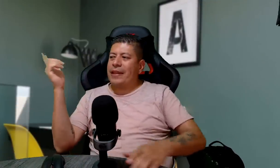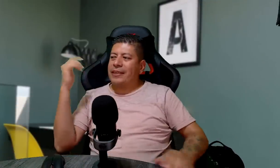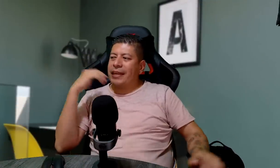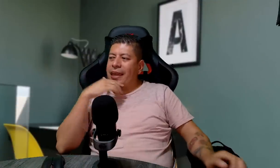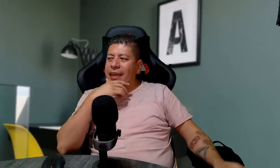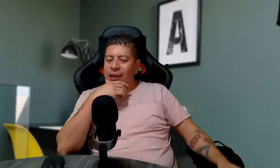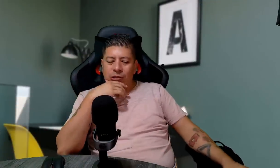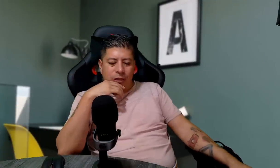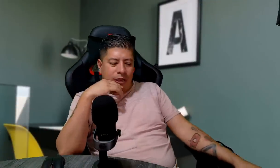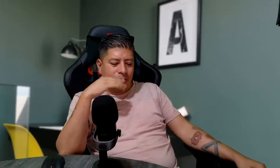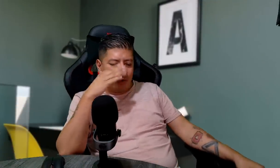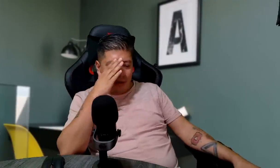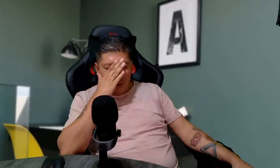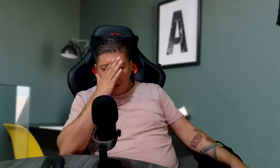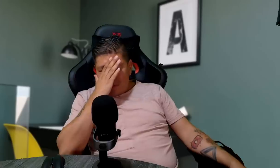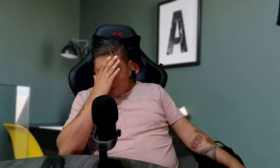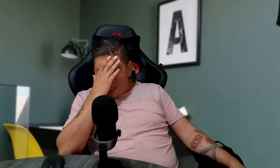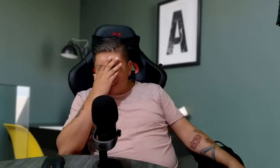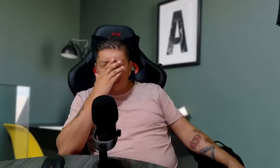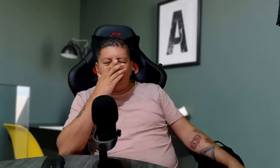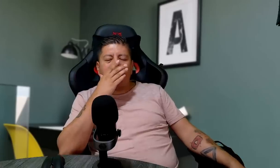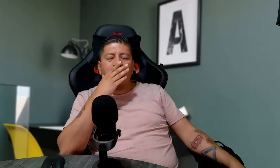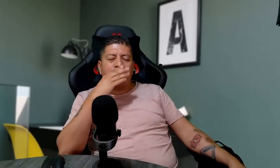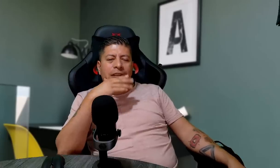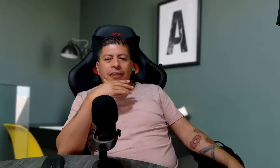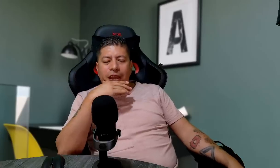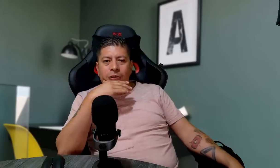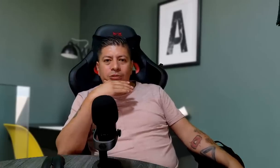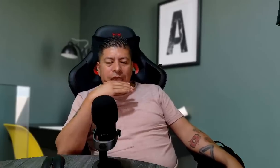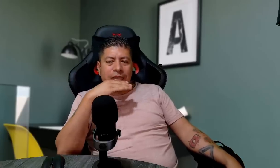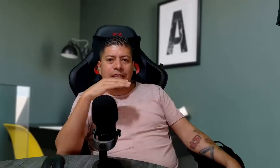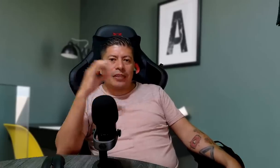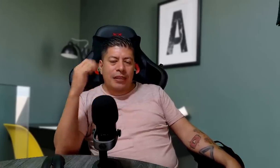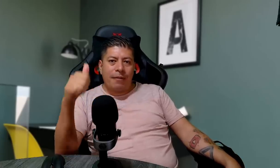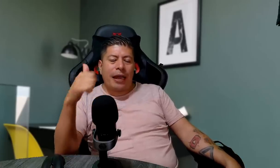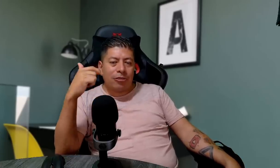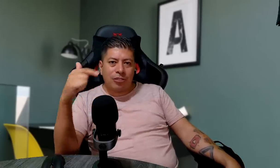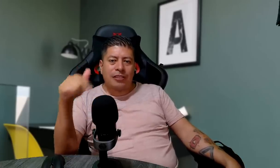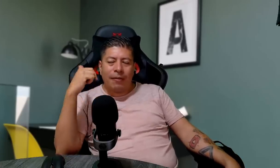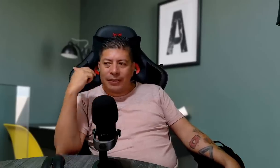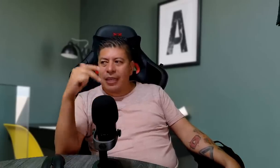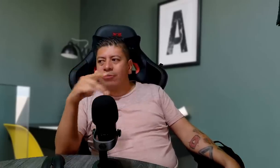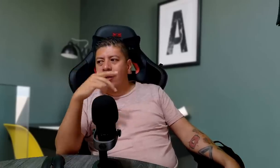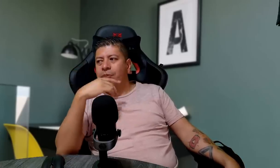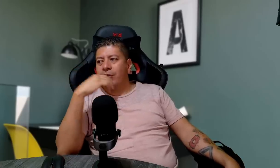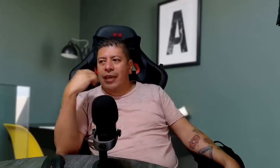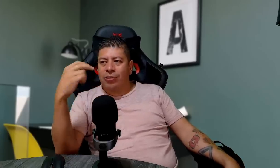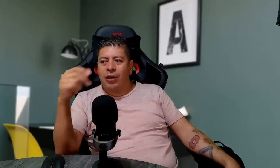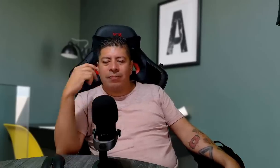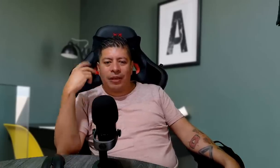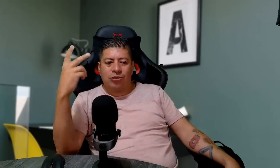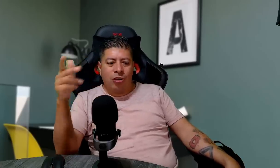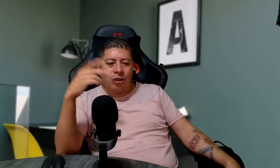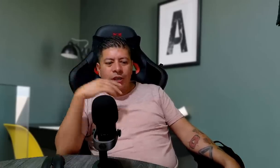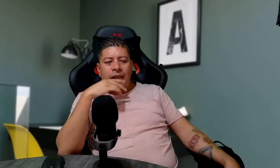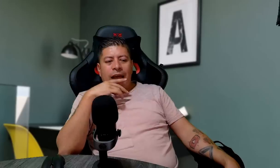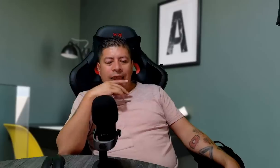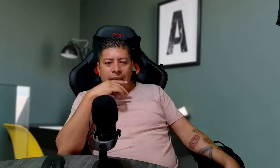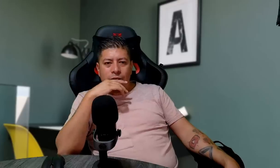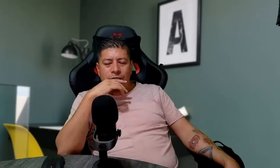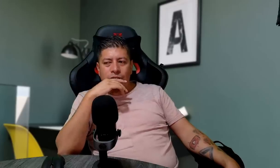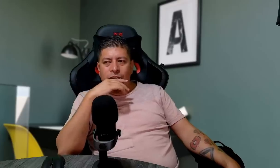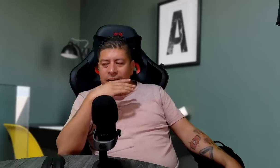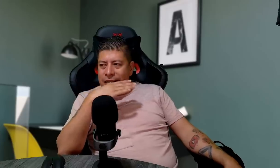Ya platiqué el otro día con la secretaria de Economía, Tatiana Cloutier. Se está trabajando, se está avanzando. Hay proyecto, hay inversión,